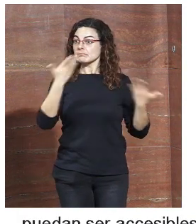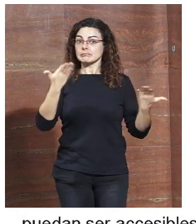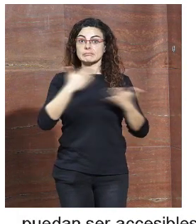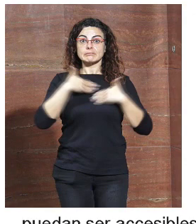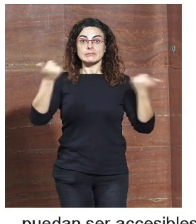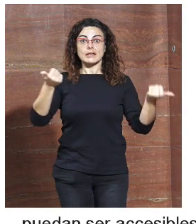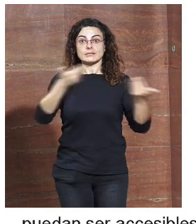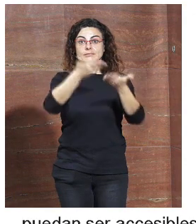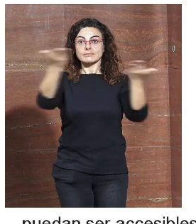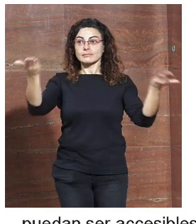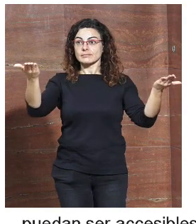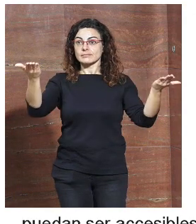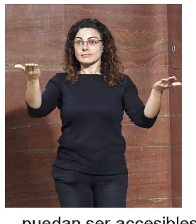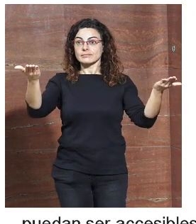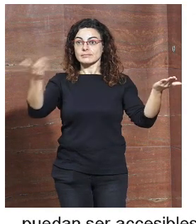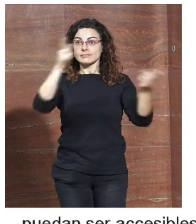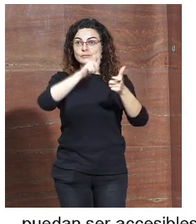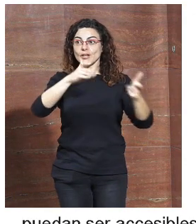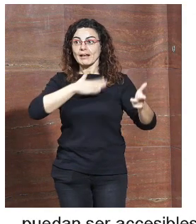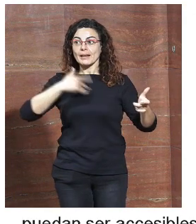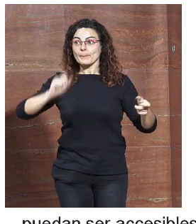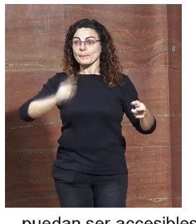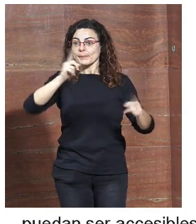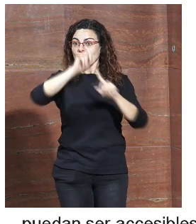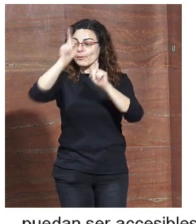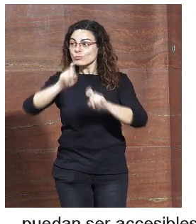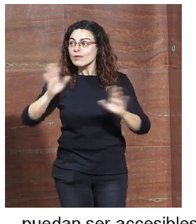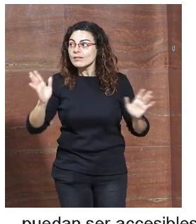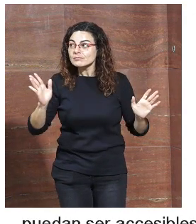vuestra disposición. ¿Quién se atreve con la primera pregunta?